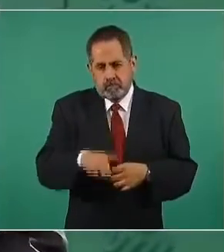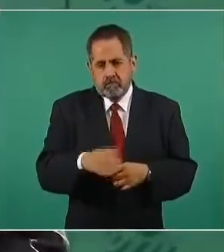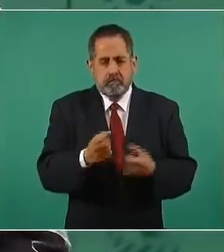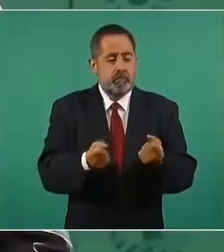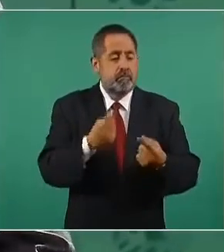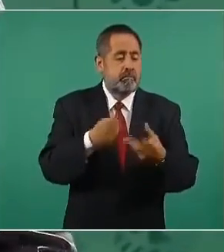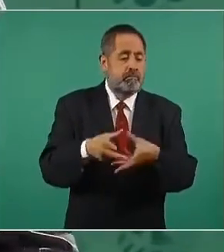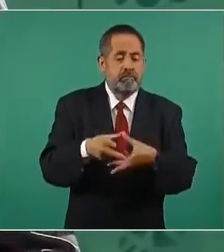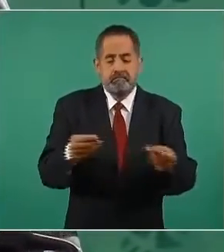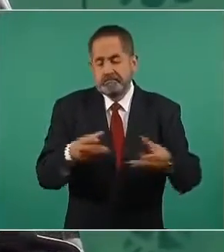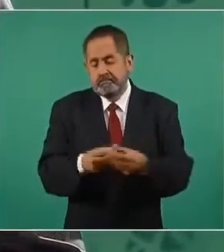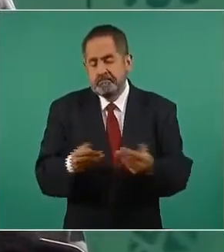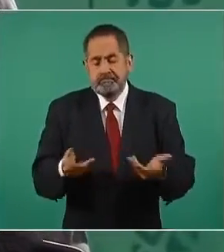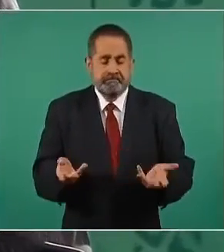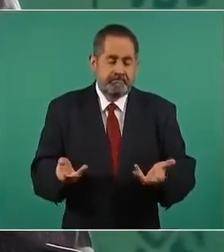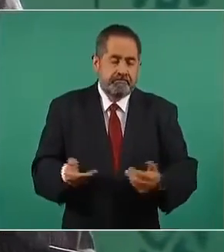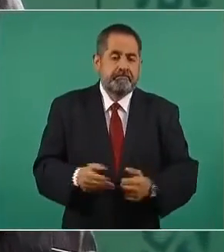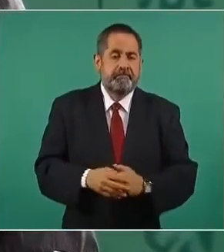desaparecidos.